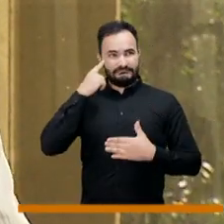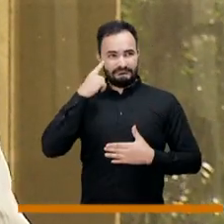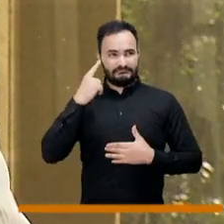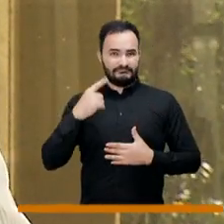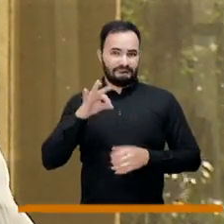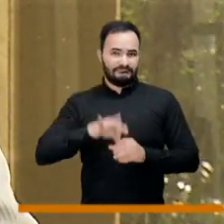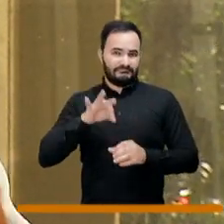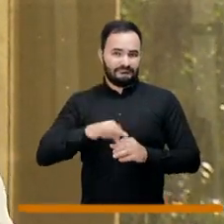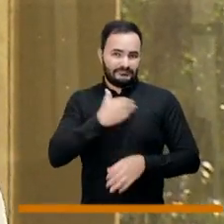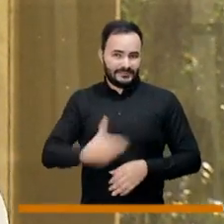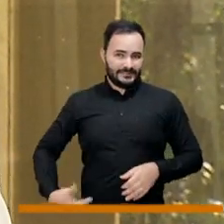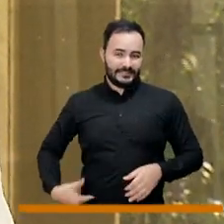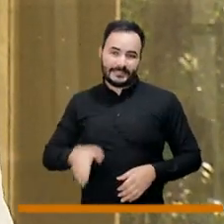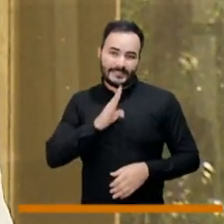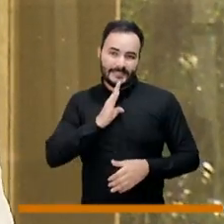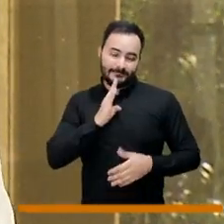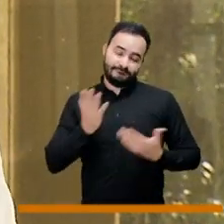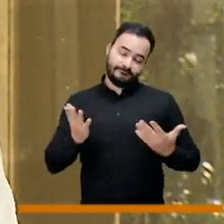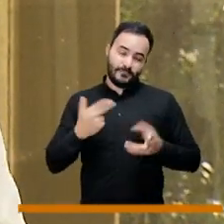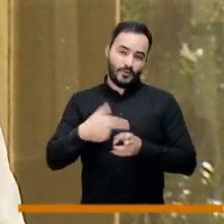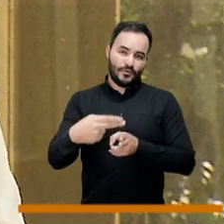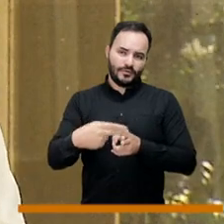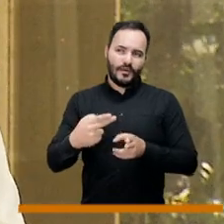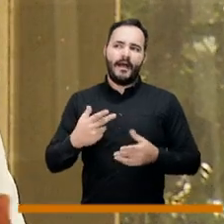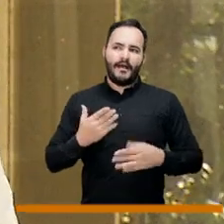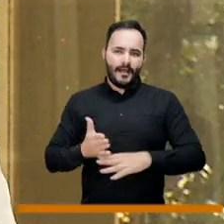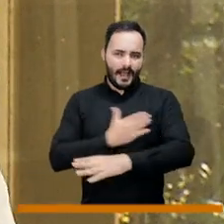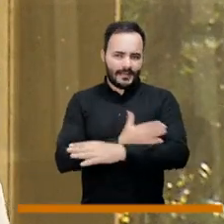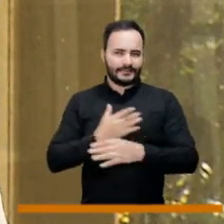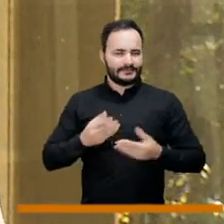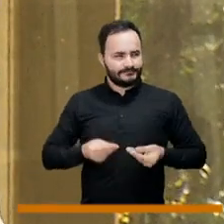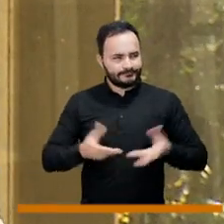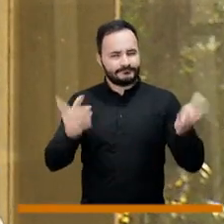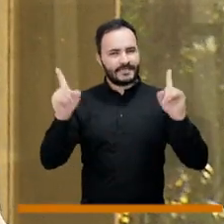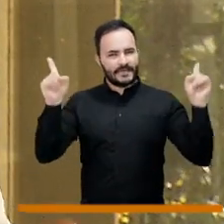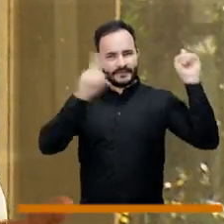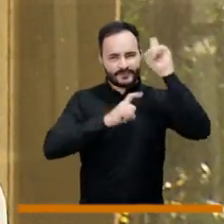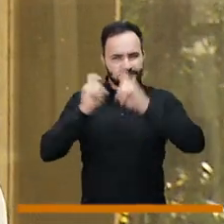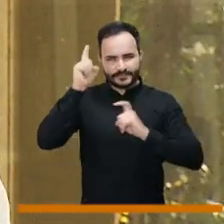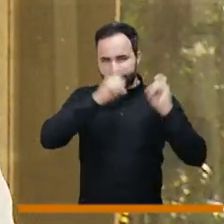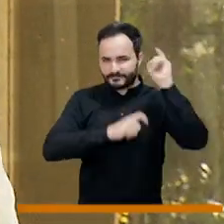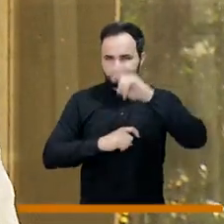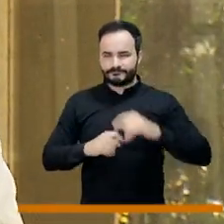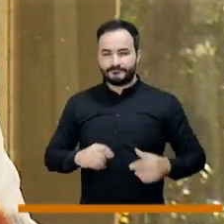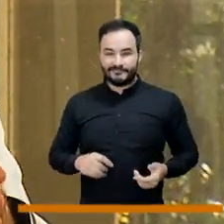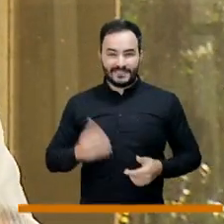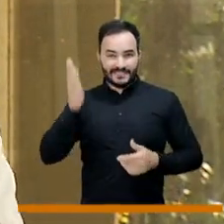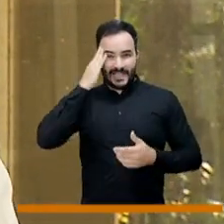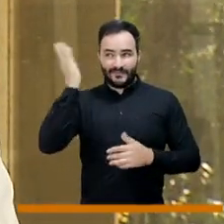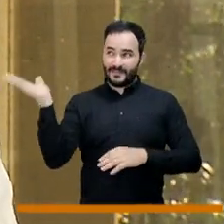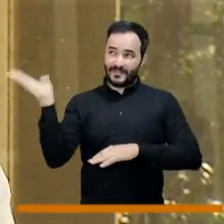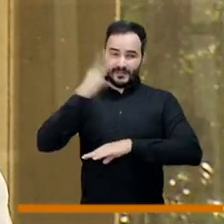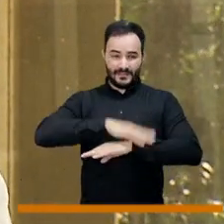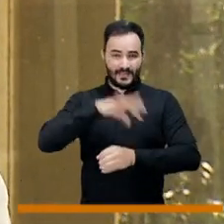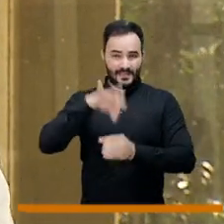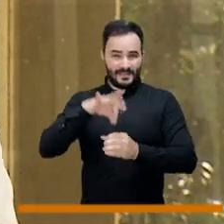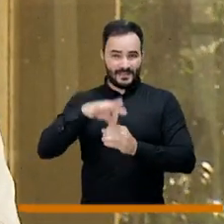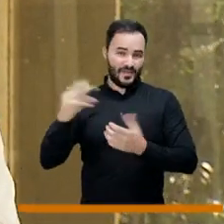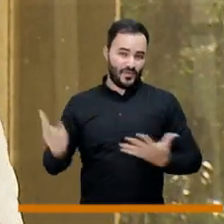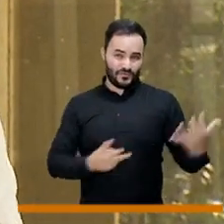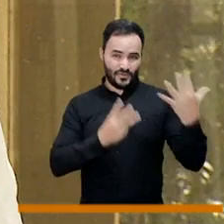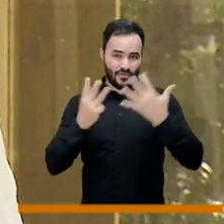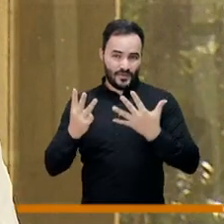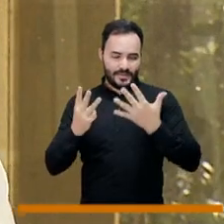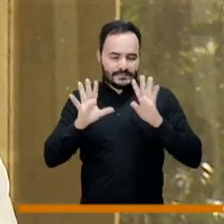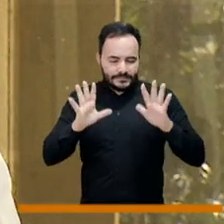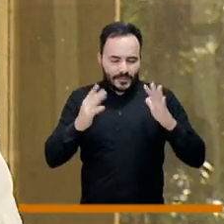que también tuviéramos un mensaje de qué puede ocurrir en esas 8 horas donde el país toma una decisión,